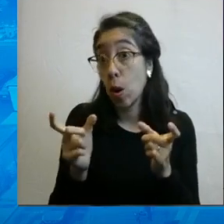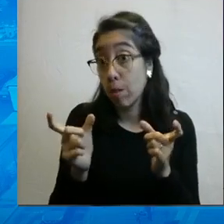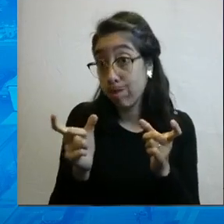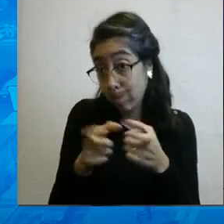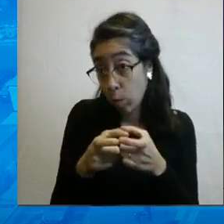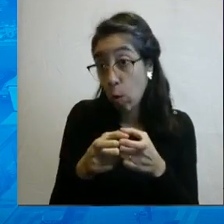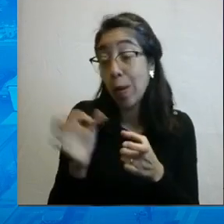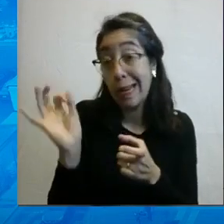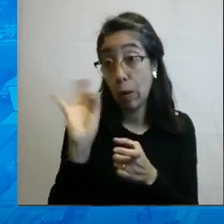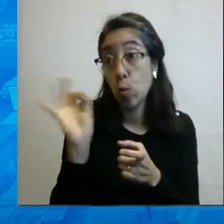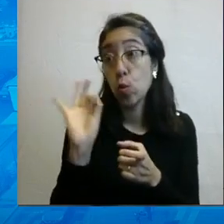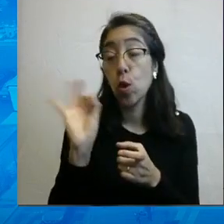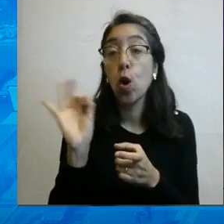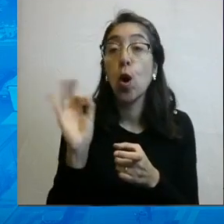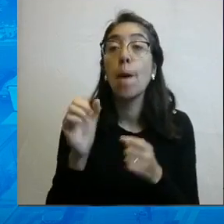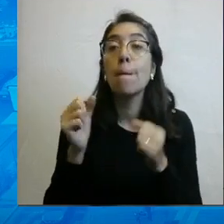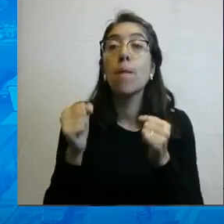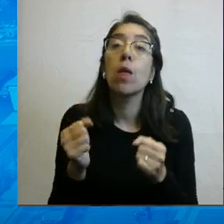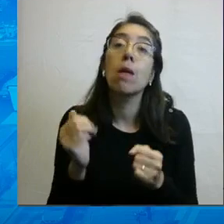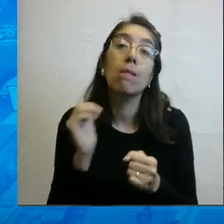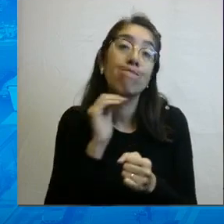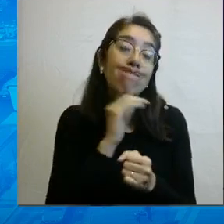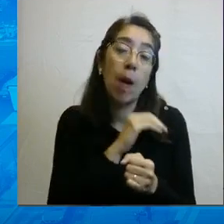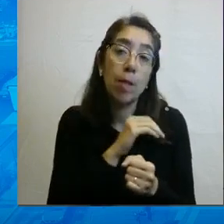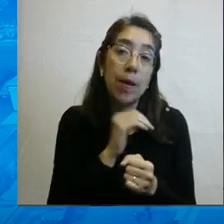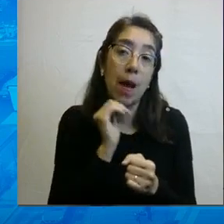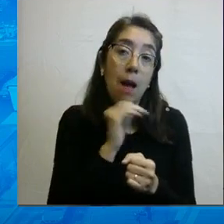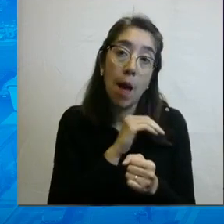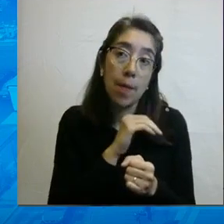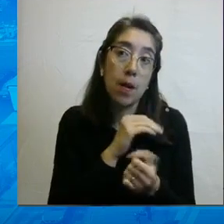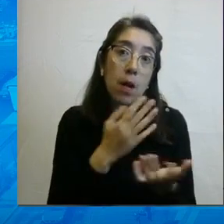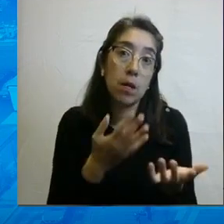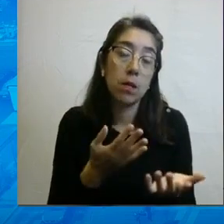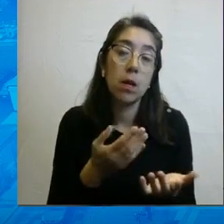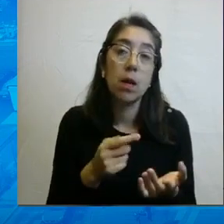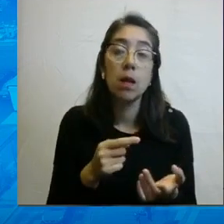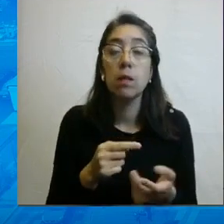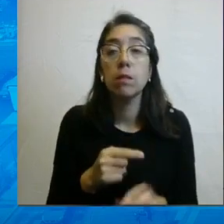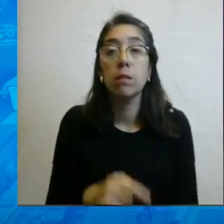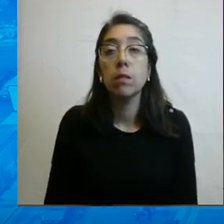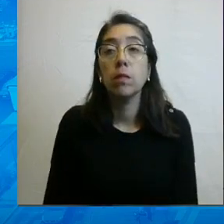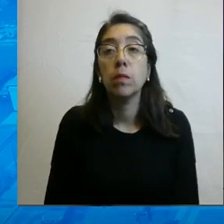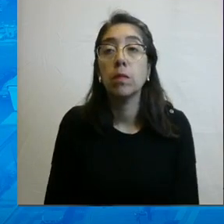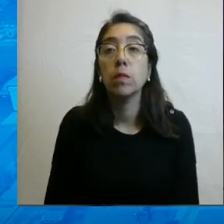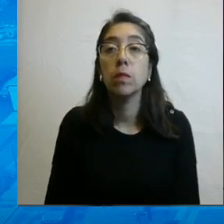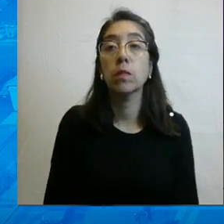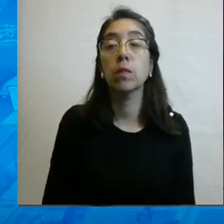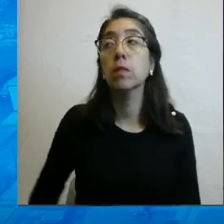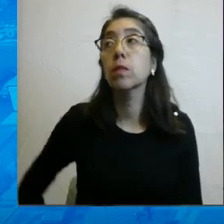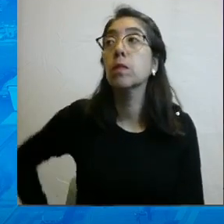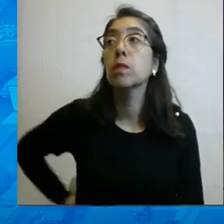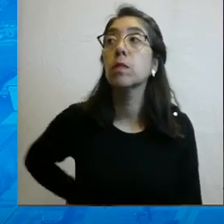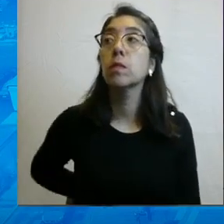digamos, con el cambio necesario para que eso pueda ocurrir bajo el relato que usted nos ha comentado.